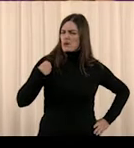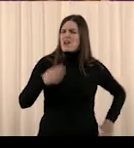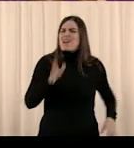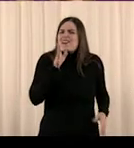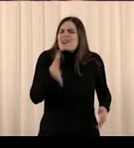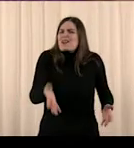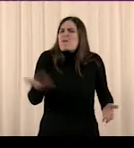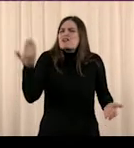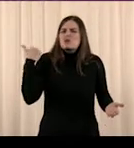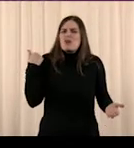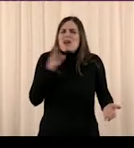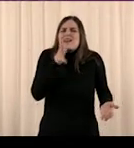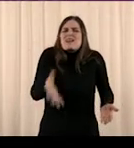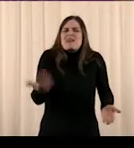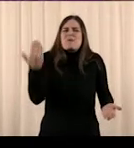¿Qué pasó?